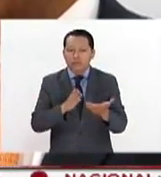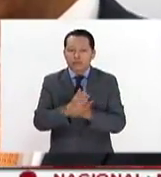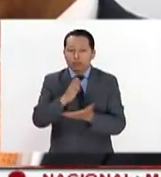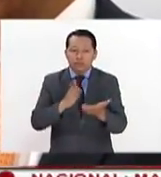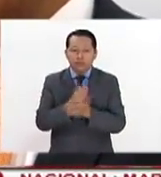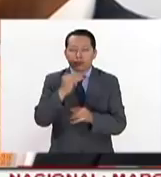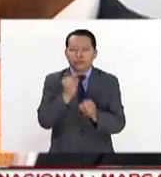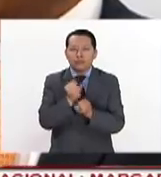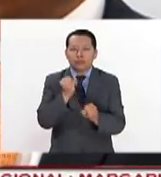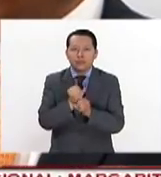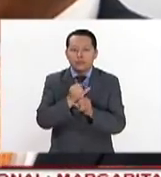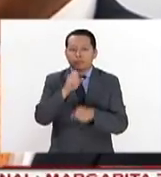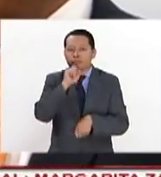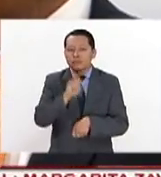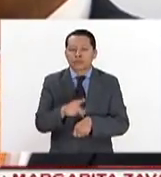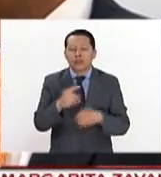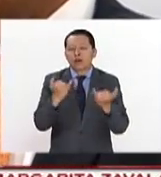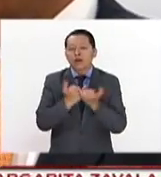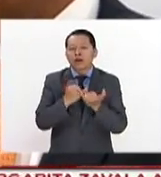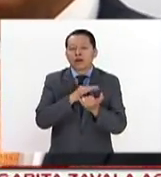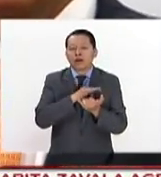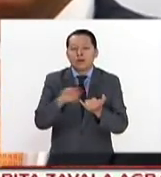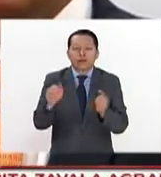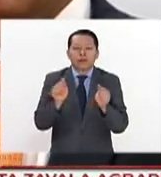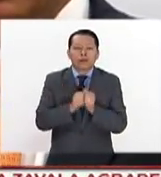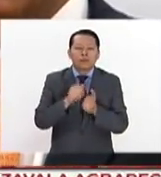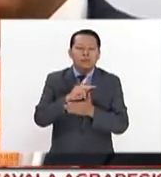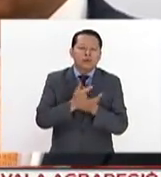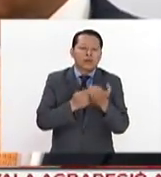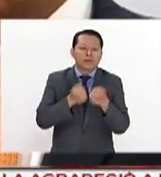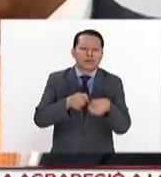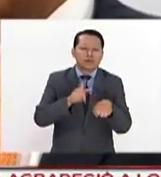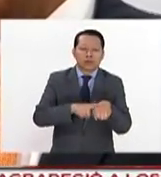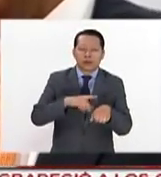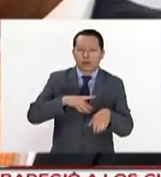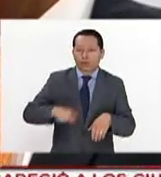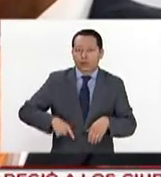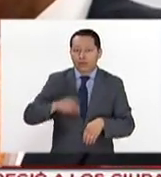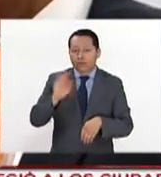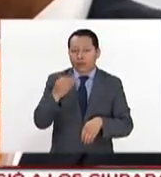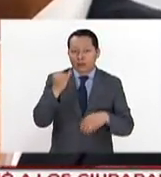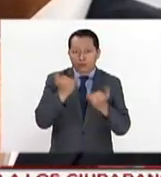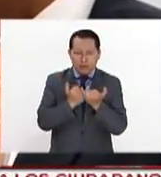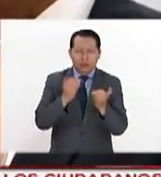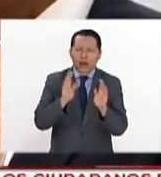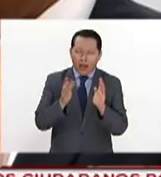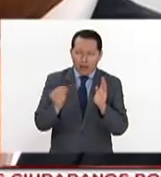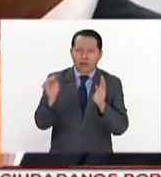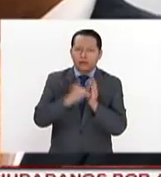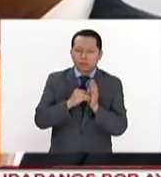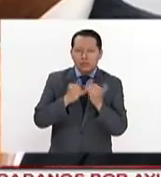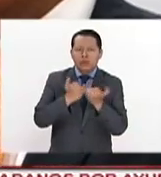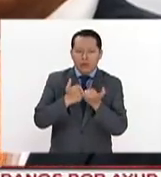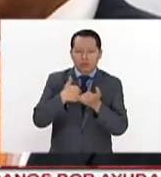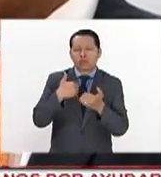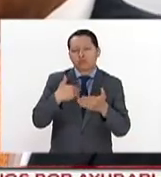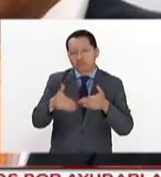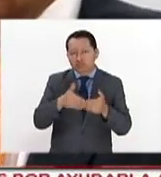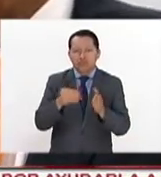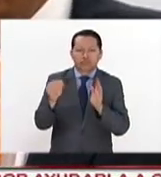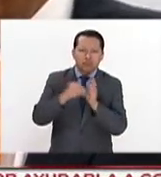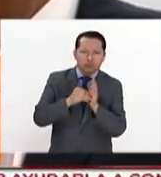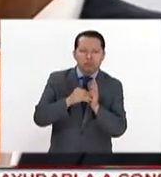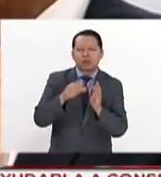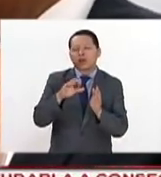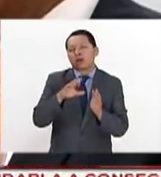a Internet y sobre todo interacción con programas sociales del gobierno federal. Ya van a tener precargado y se van a estar actualizando programas